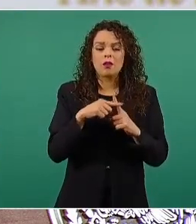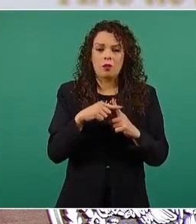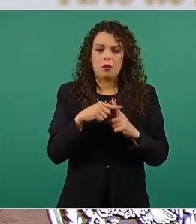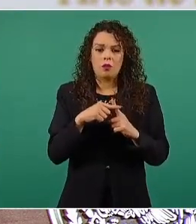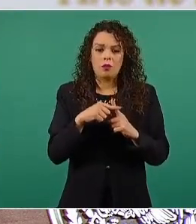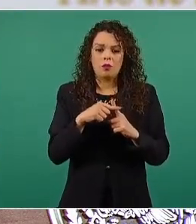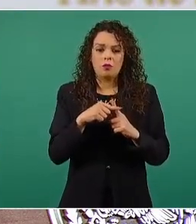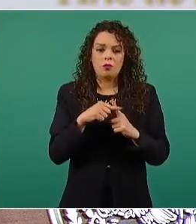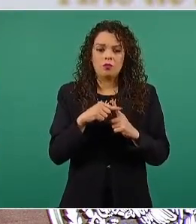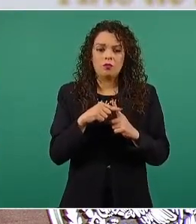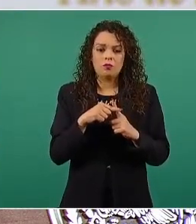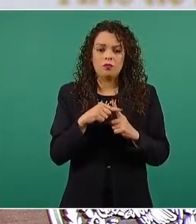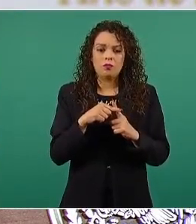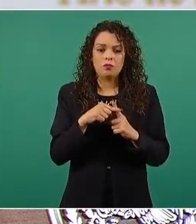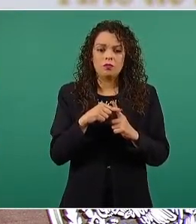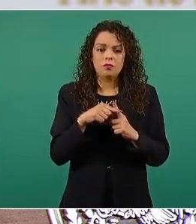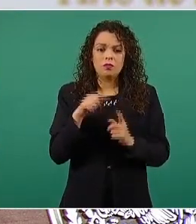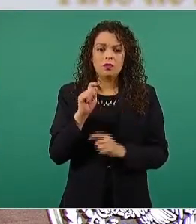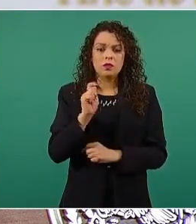La vecindad